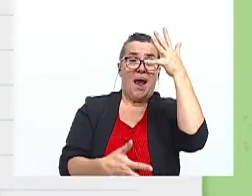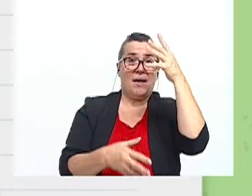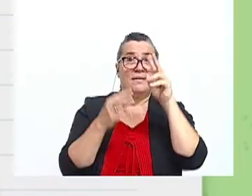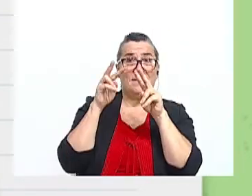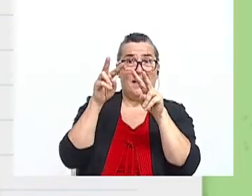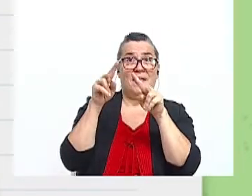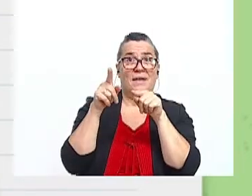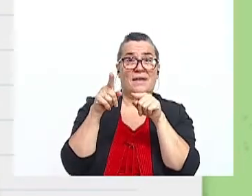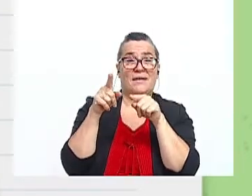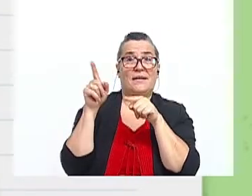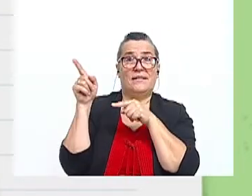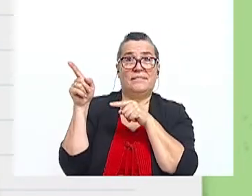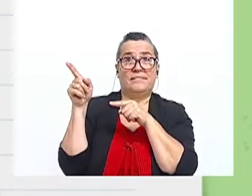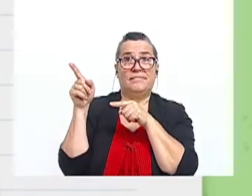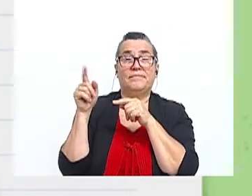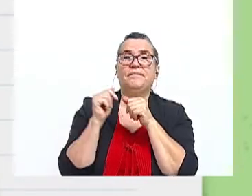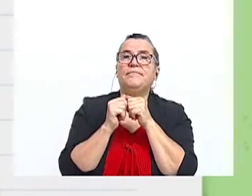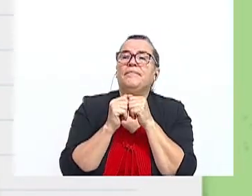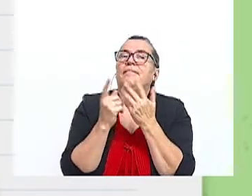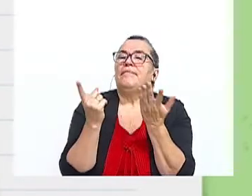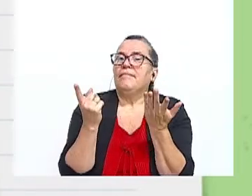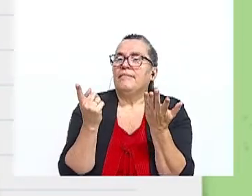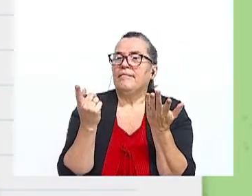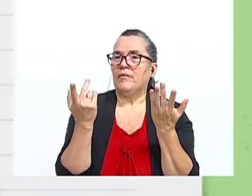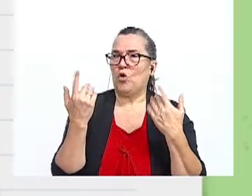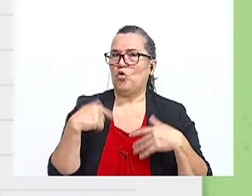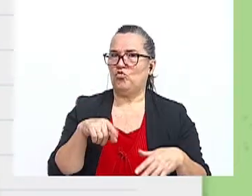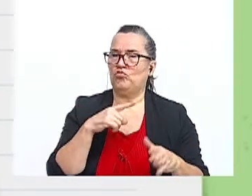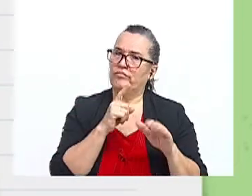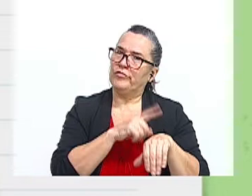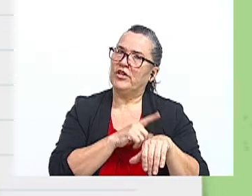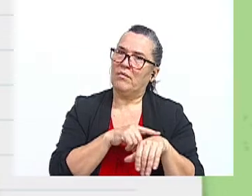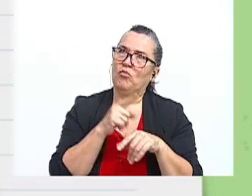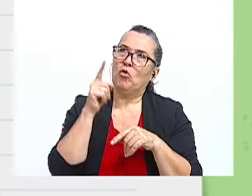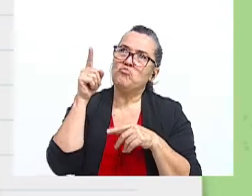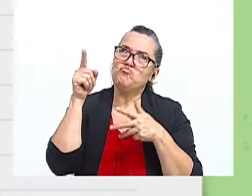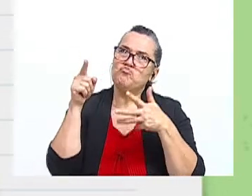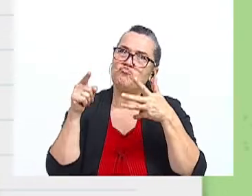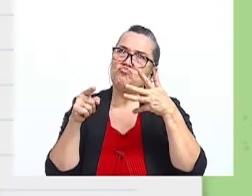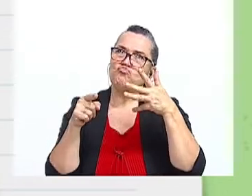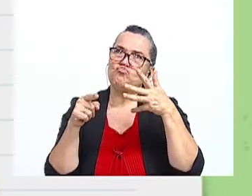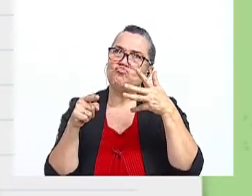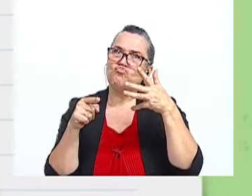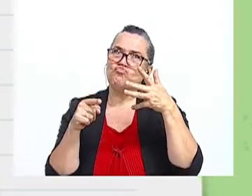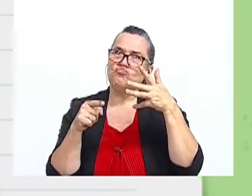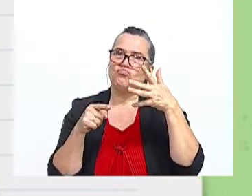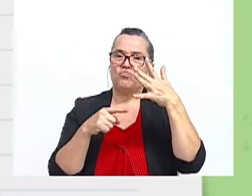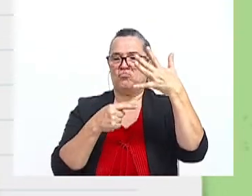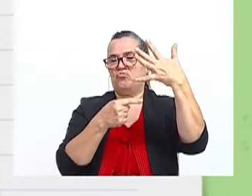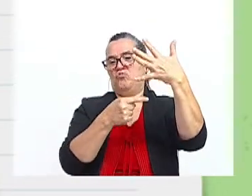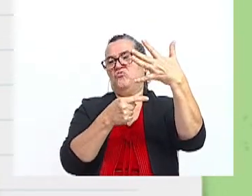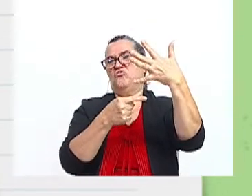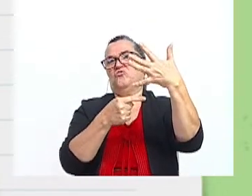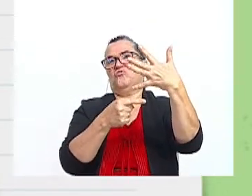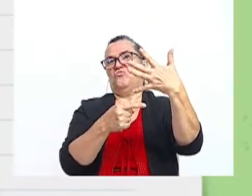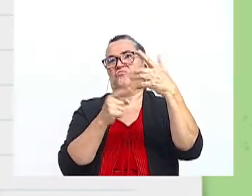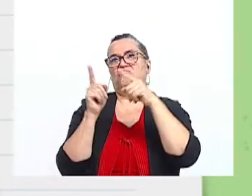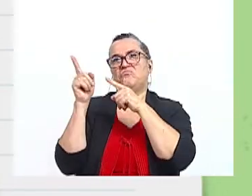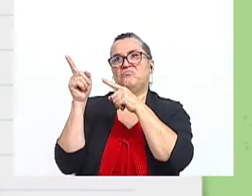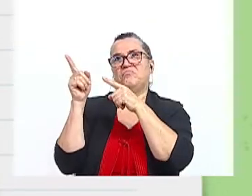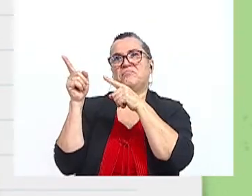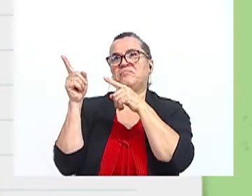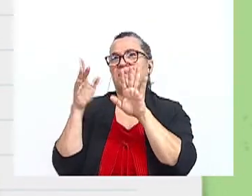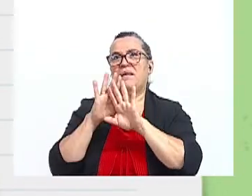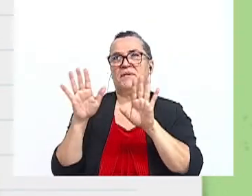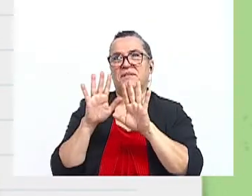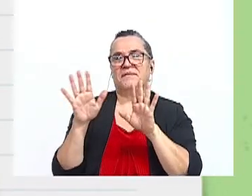en pantalla. Sin embargo, pues cuestiones de tiempo y el tema que nos interesa, vamos a